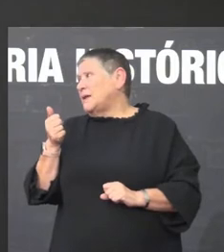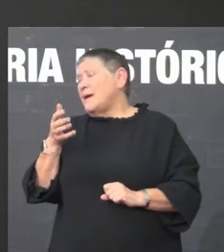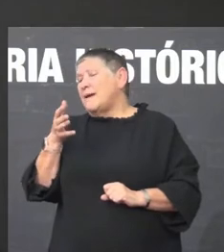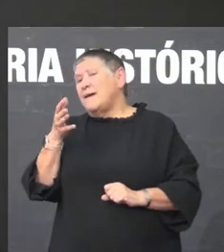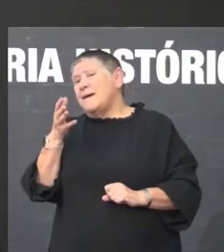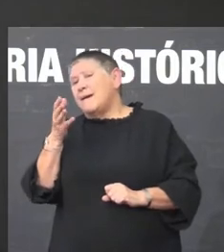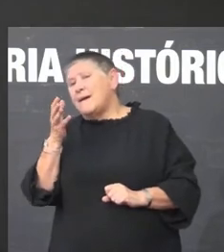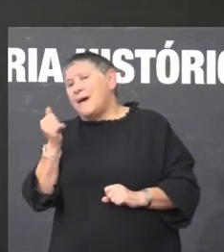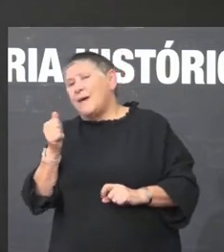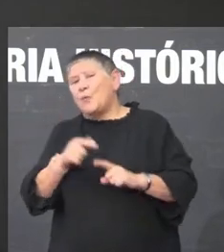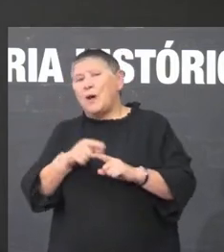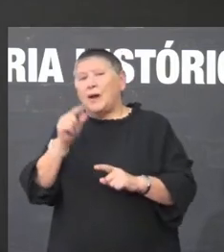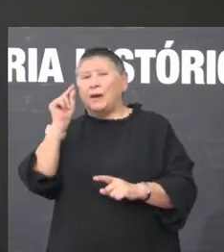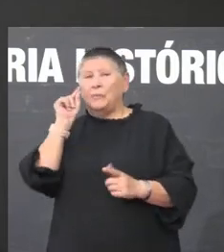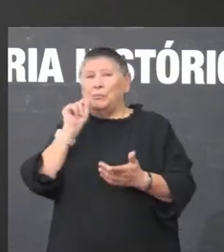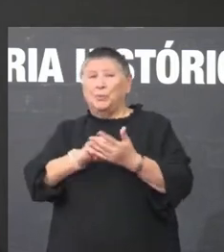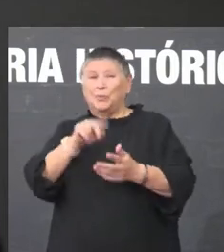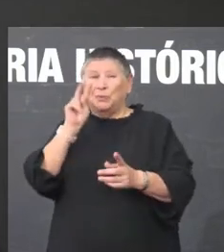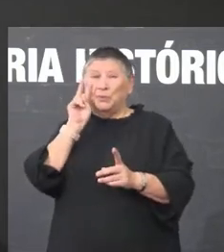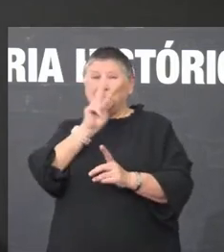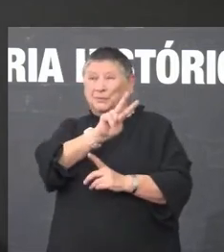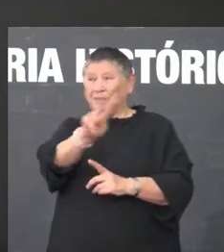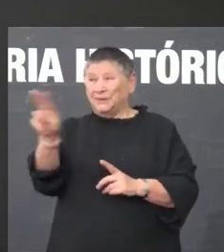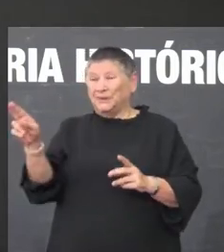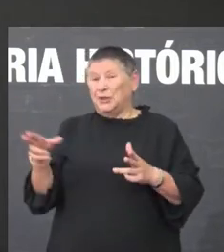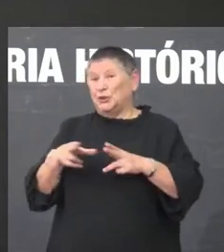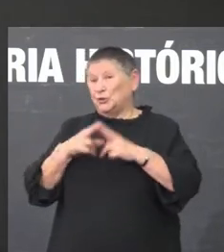una percepción social,